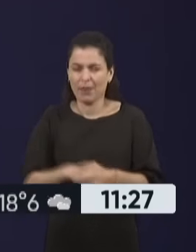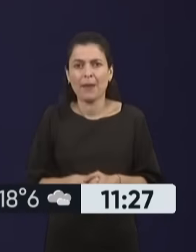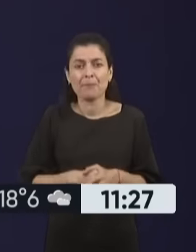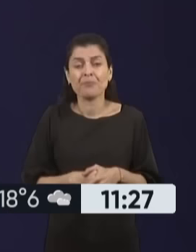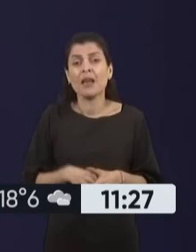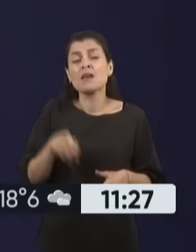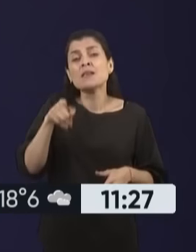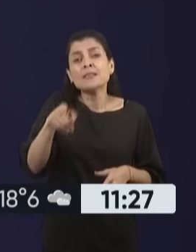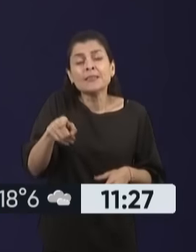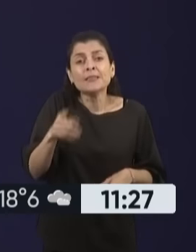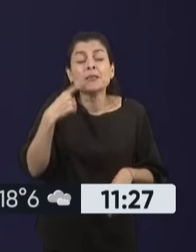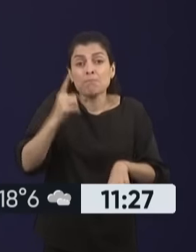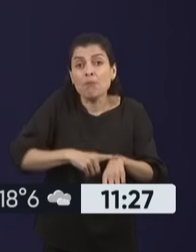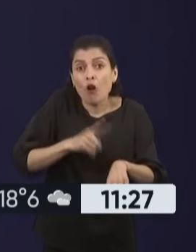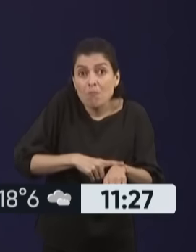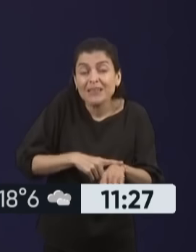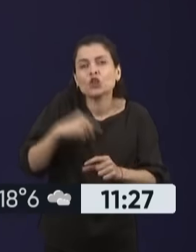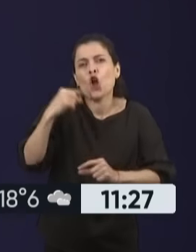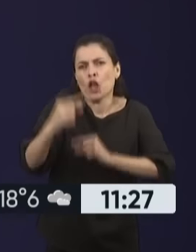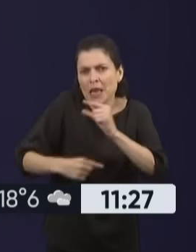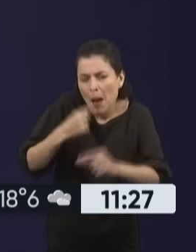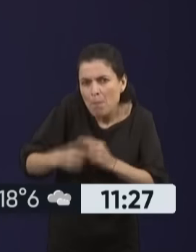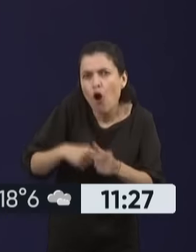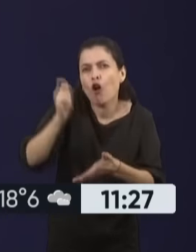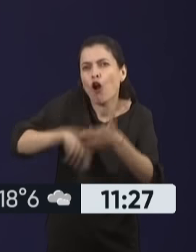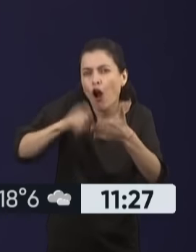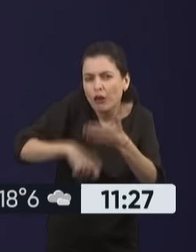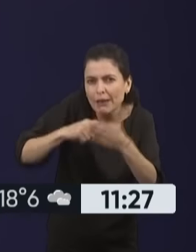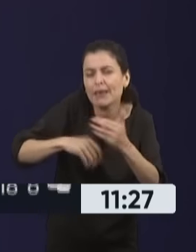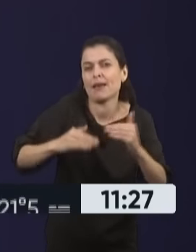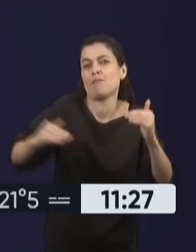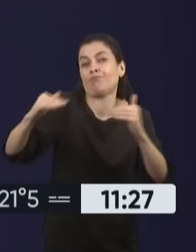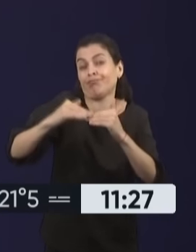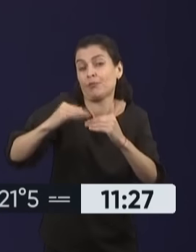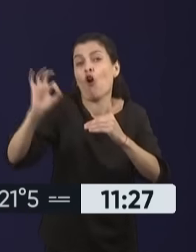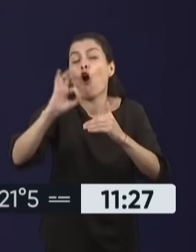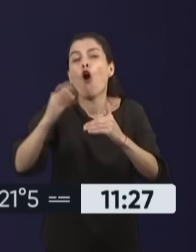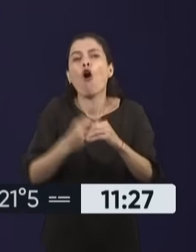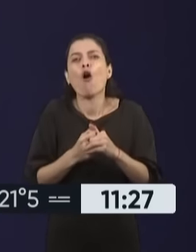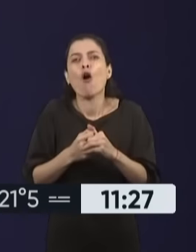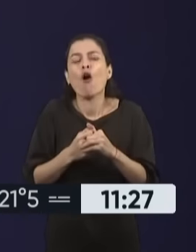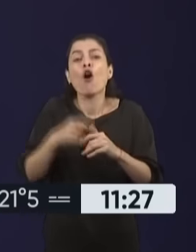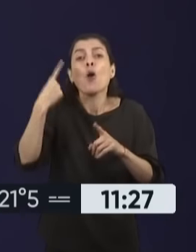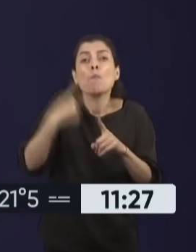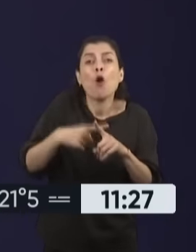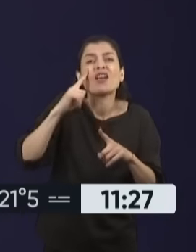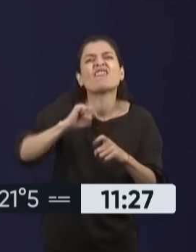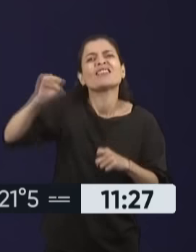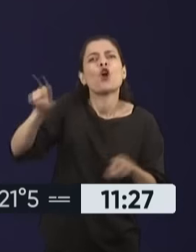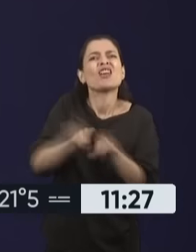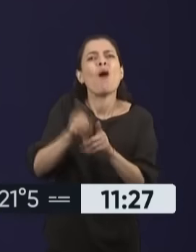cuando eso efectivamente lo ajustas lo traes en en lo ajustas por inflación